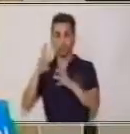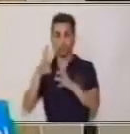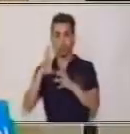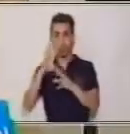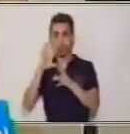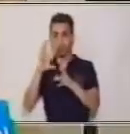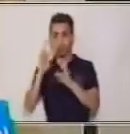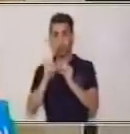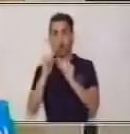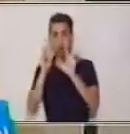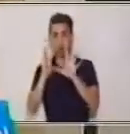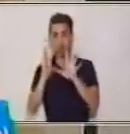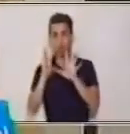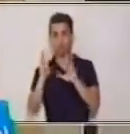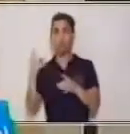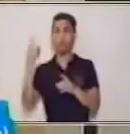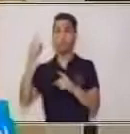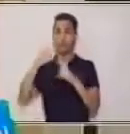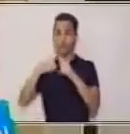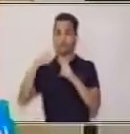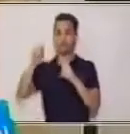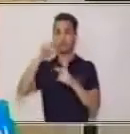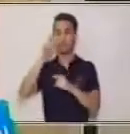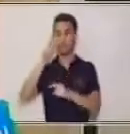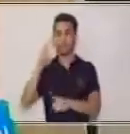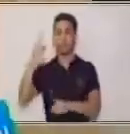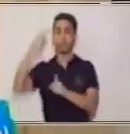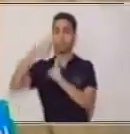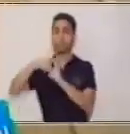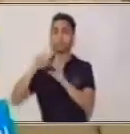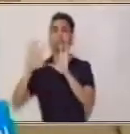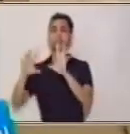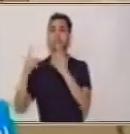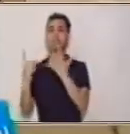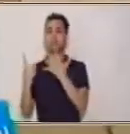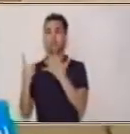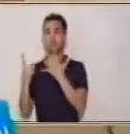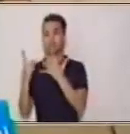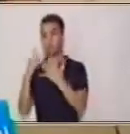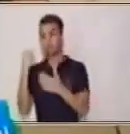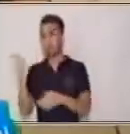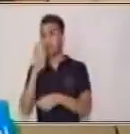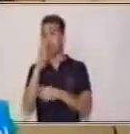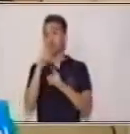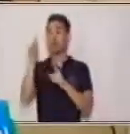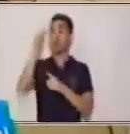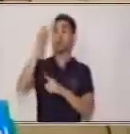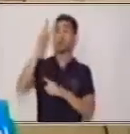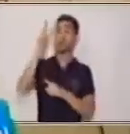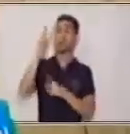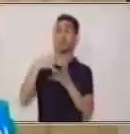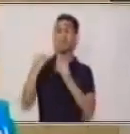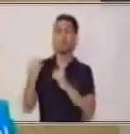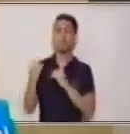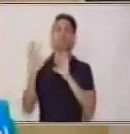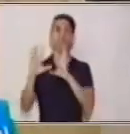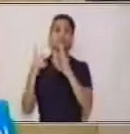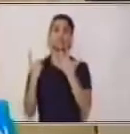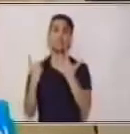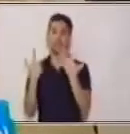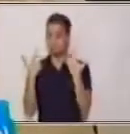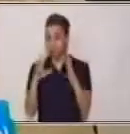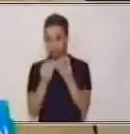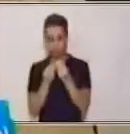8. X al cuadrado más 16. ¿Eh? 4 al cuadrado, 16. Y ahí tenemos resuelta